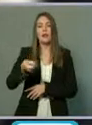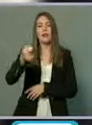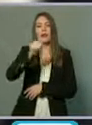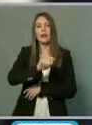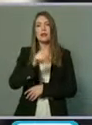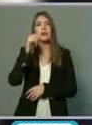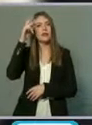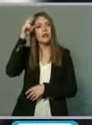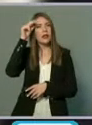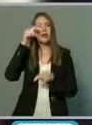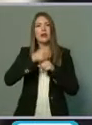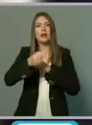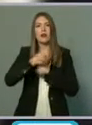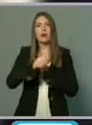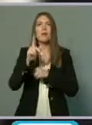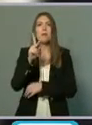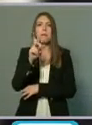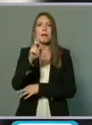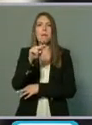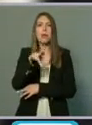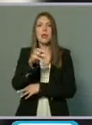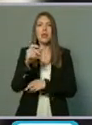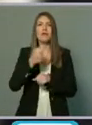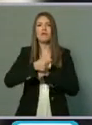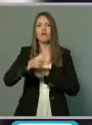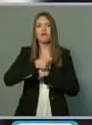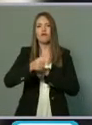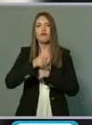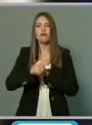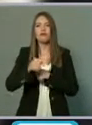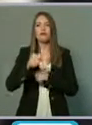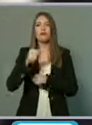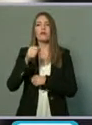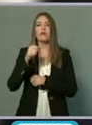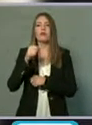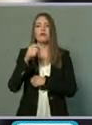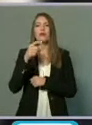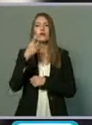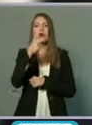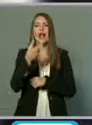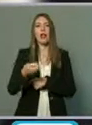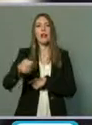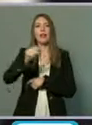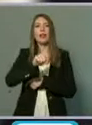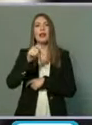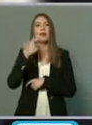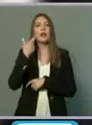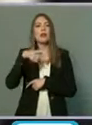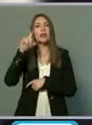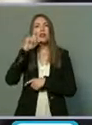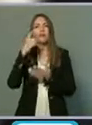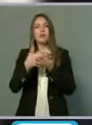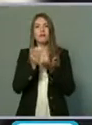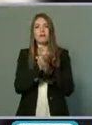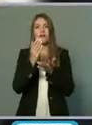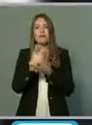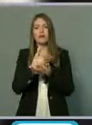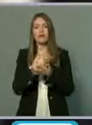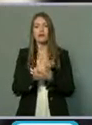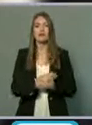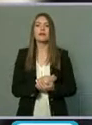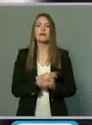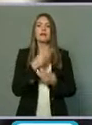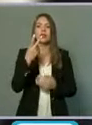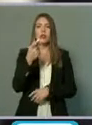ralladas, un pepino mediano rebanado, una taza de jitomates tipo cherry, partidos a la mitad porque si no la chef me regaña. Sí,